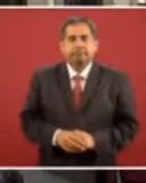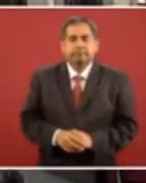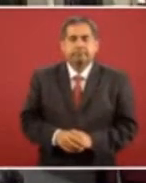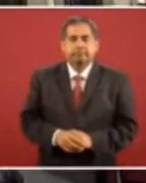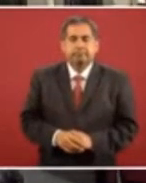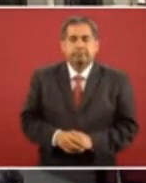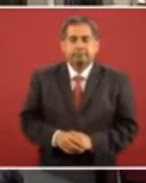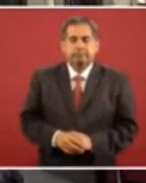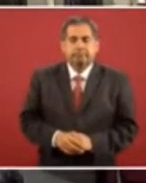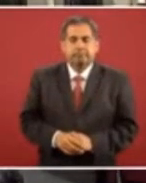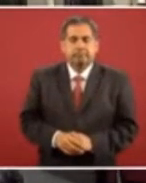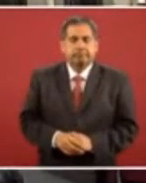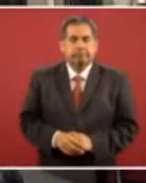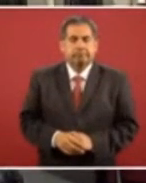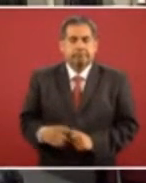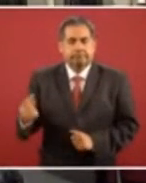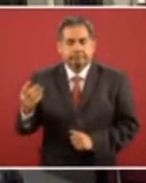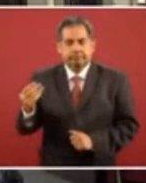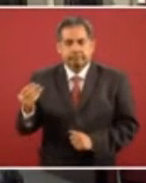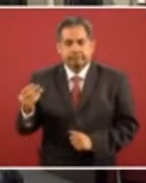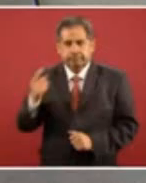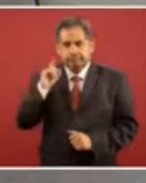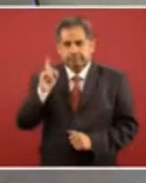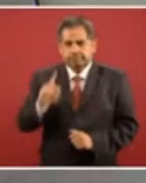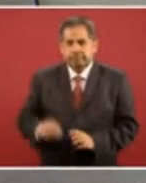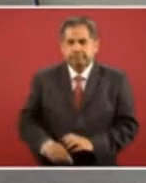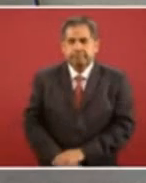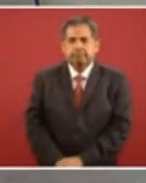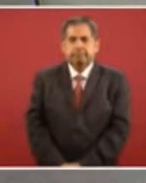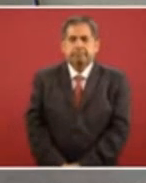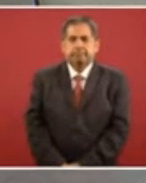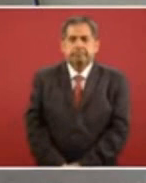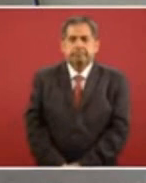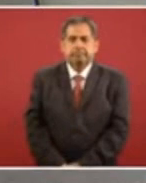¿Alguna arista política esta indagatoria, presidente?